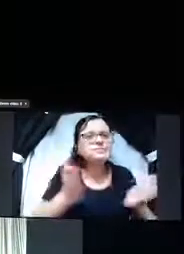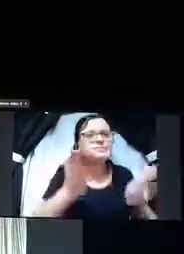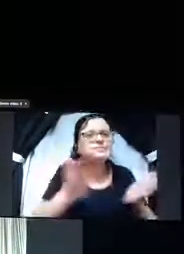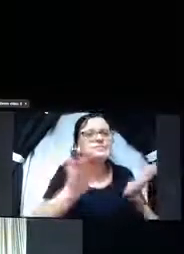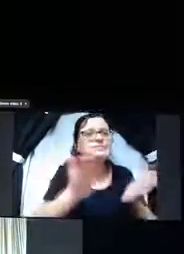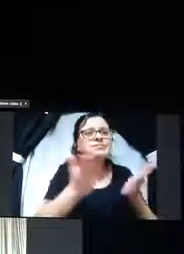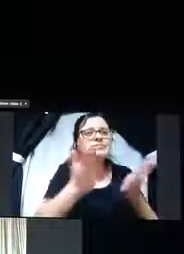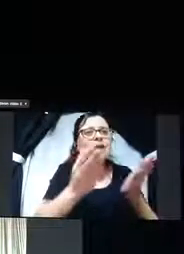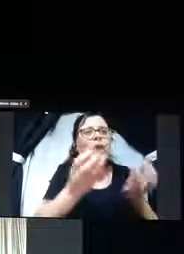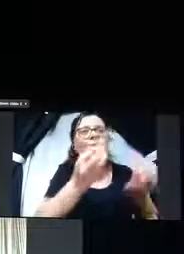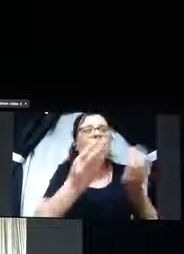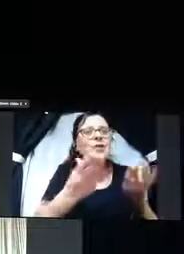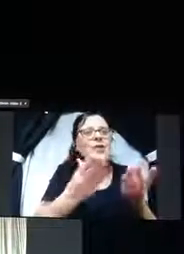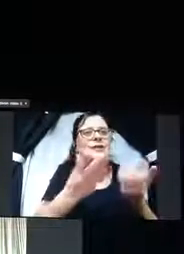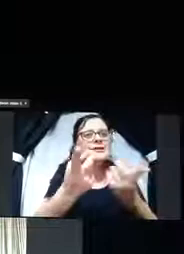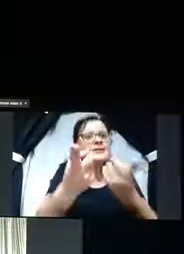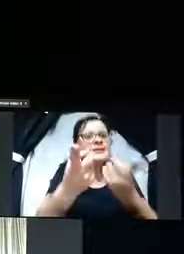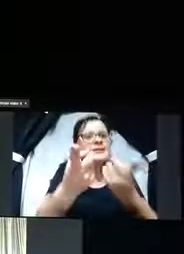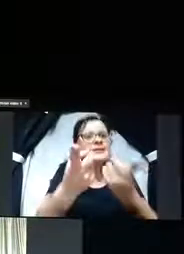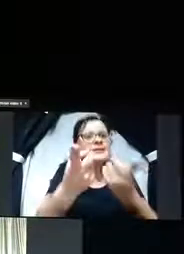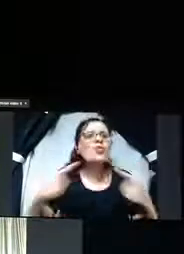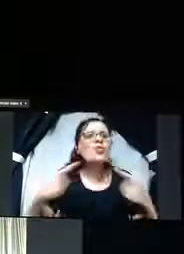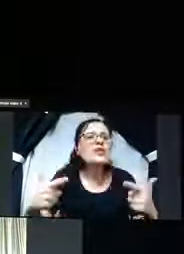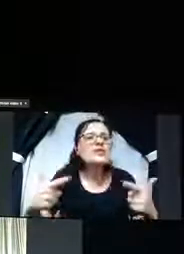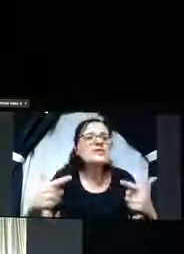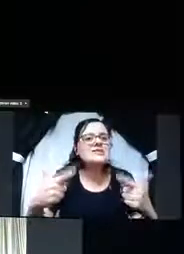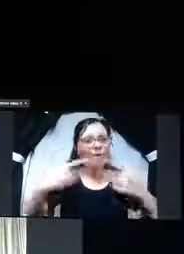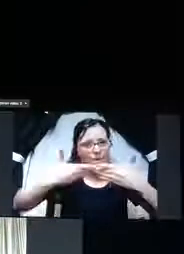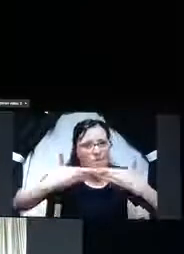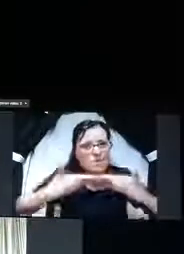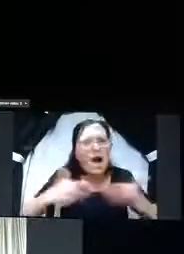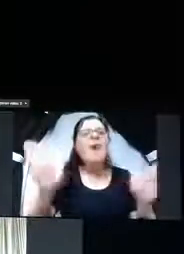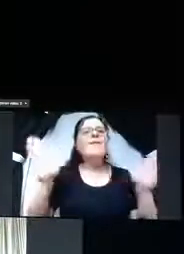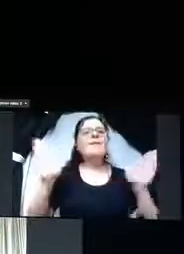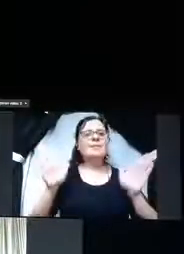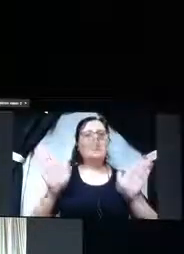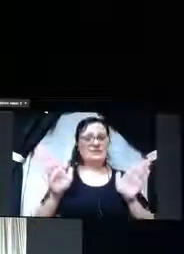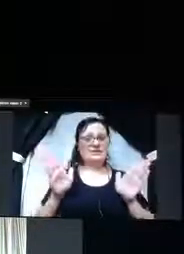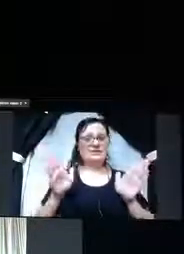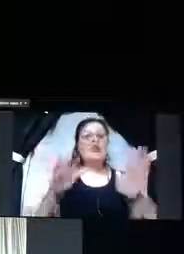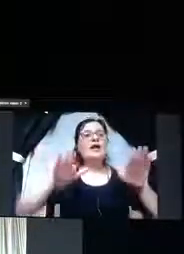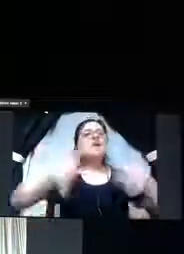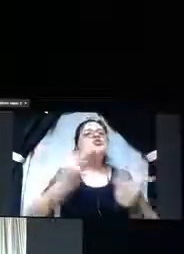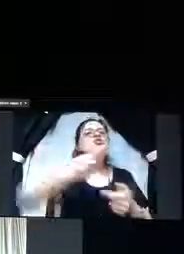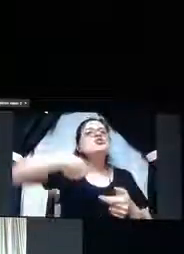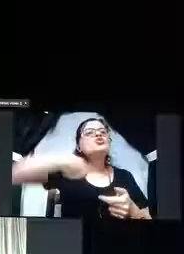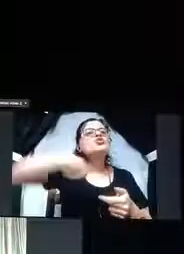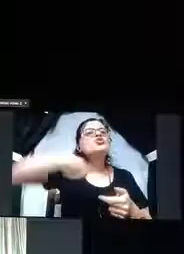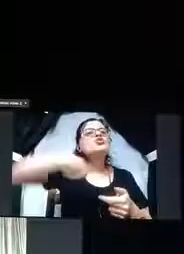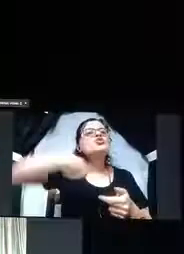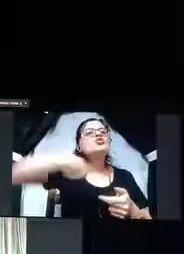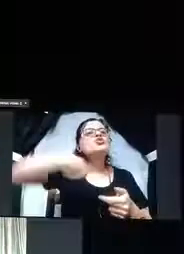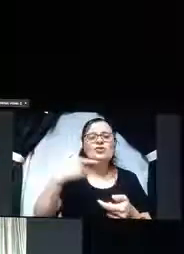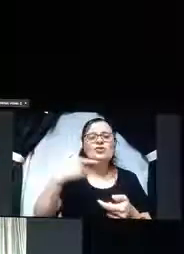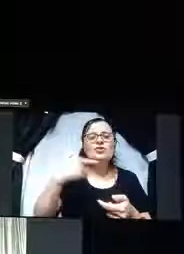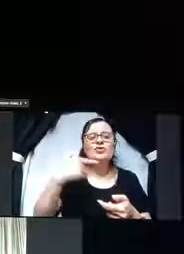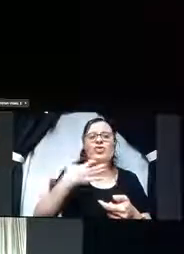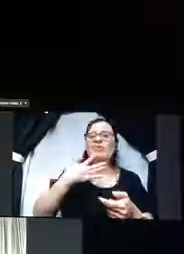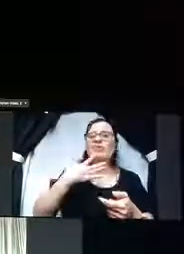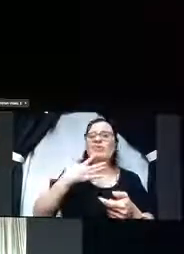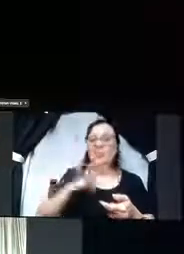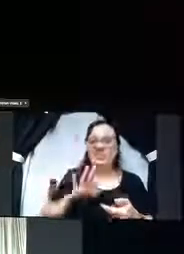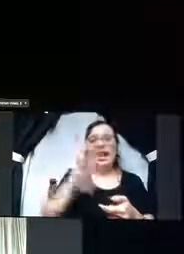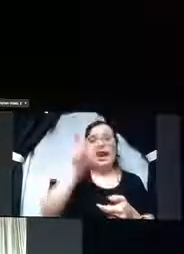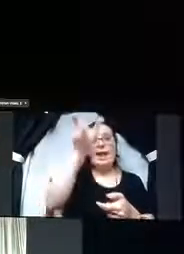lingüístico de esa persona. Lo que tenemos que entender es que una persona sorda, ¿sí?, tiene el